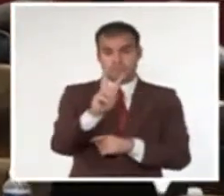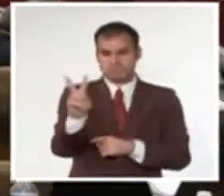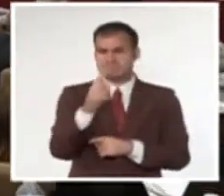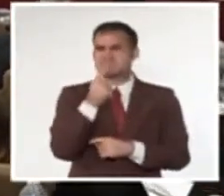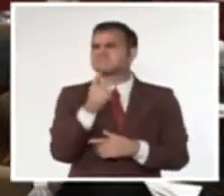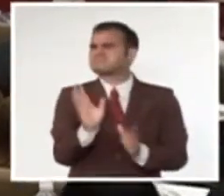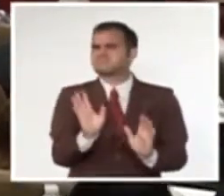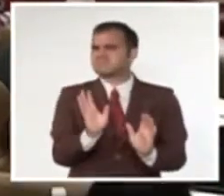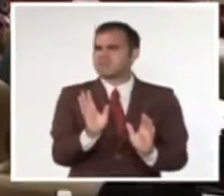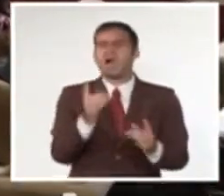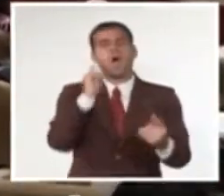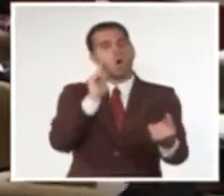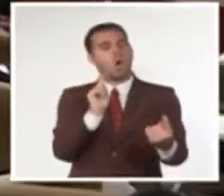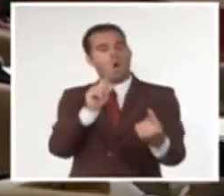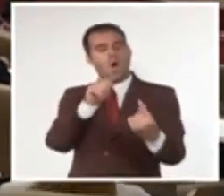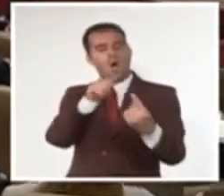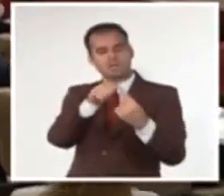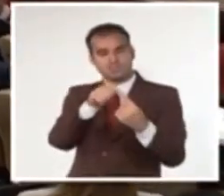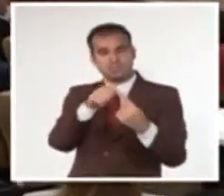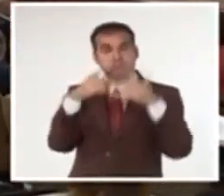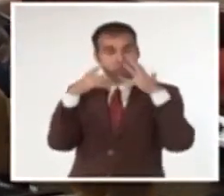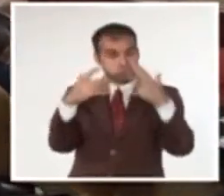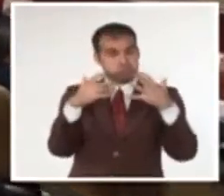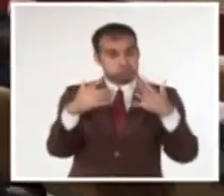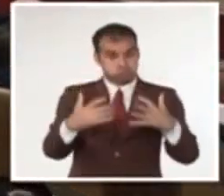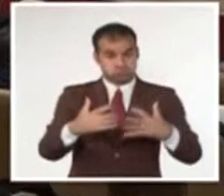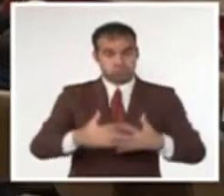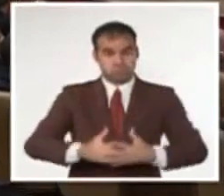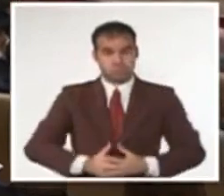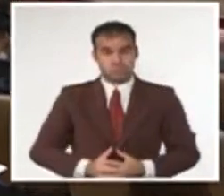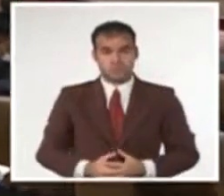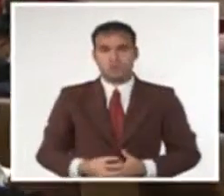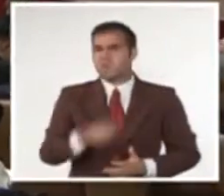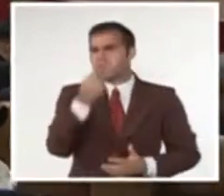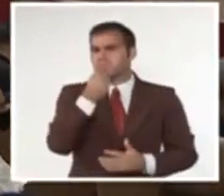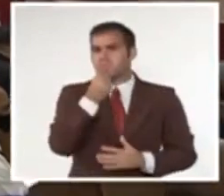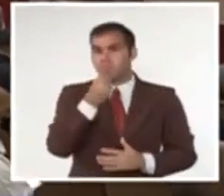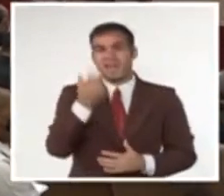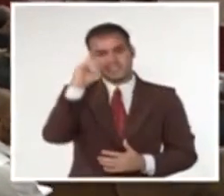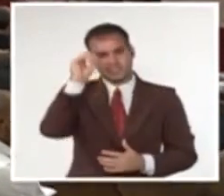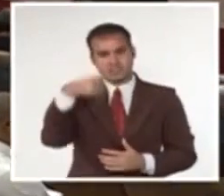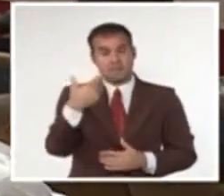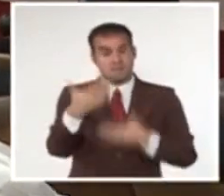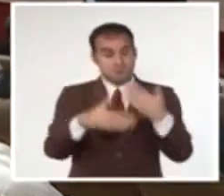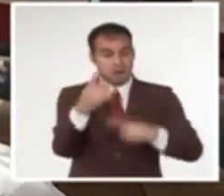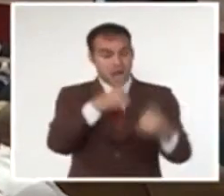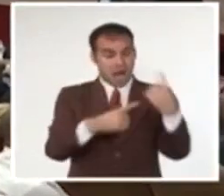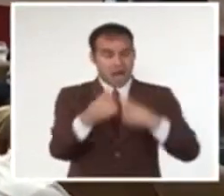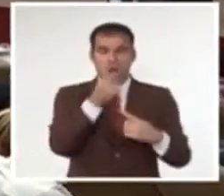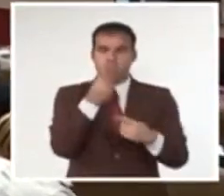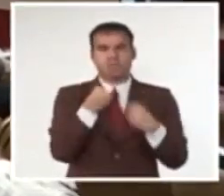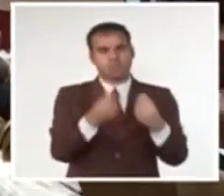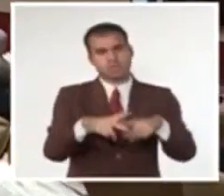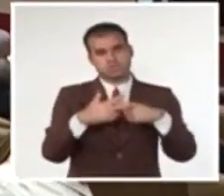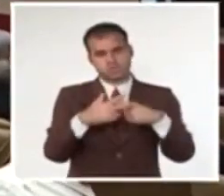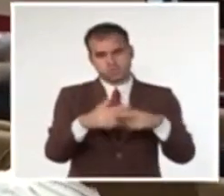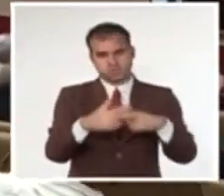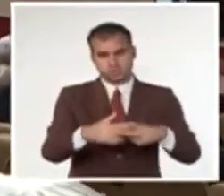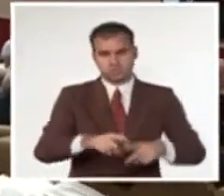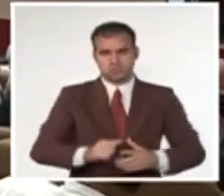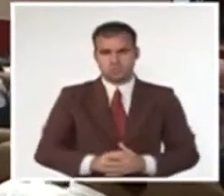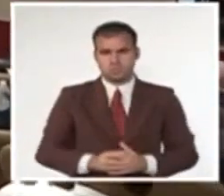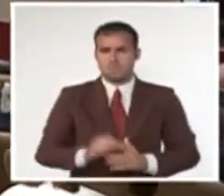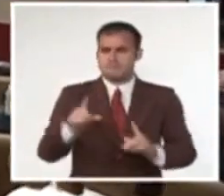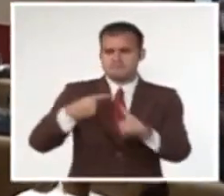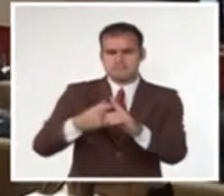definen objetivos que resultan de vital importancia para enfrentar las problemáticas que atravesamos, así como para continuar